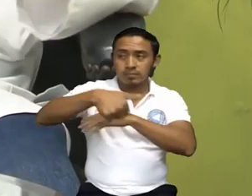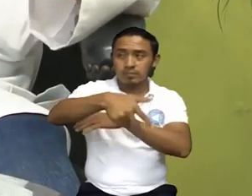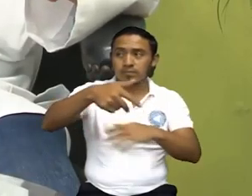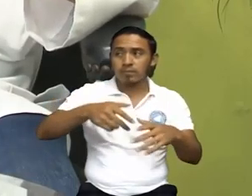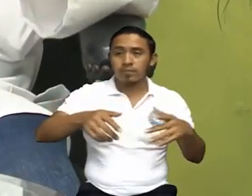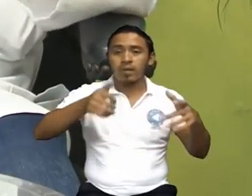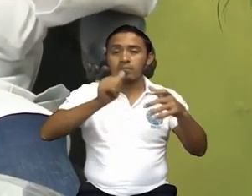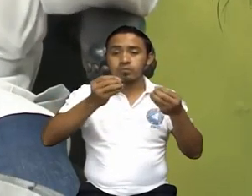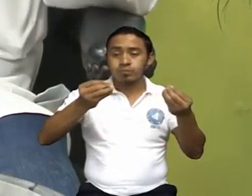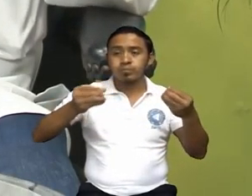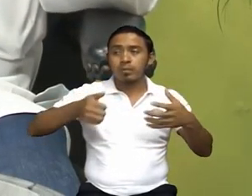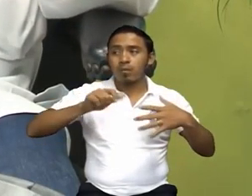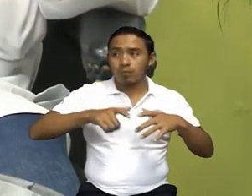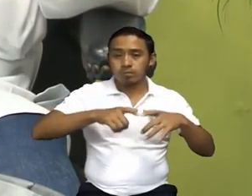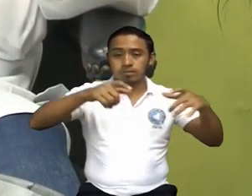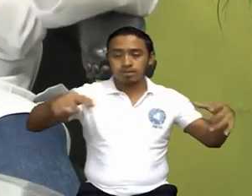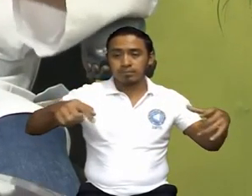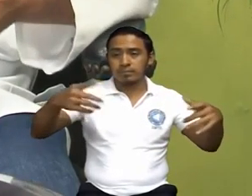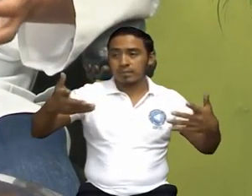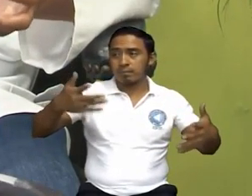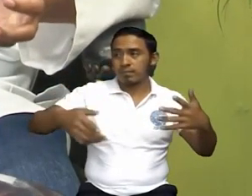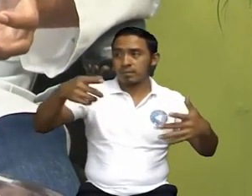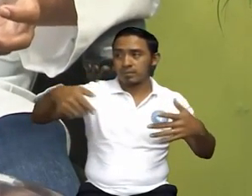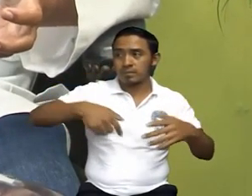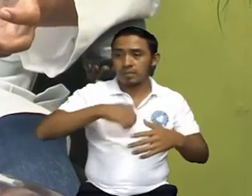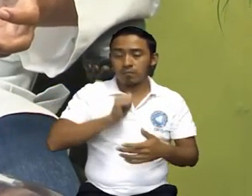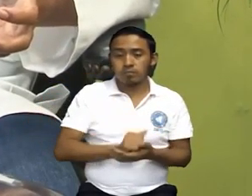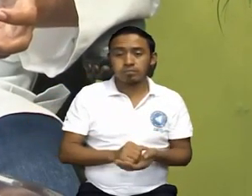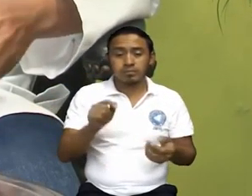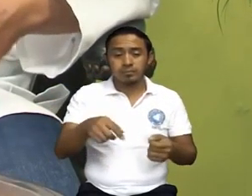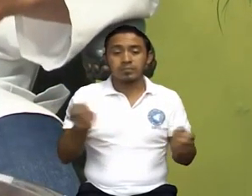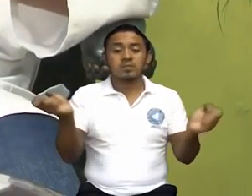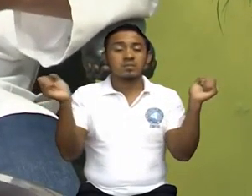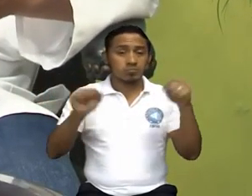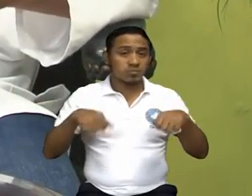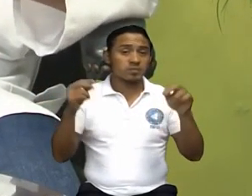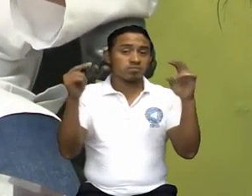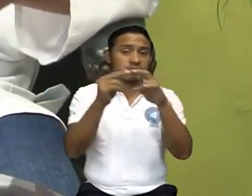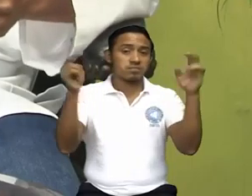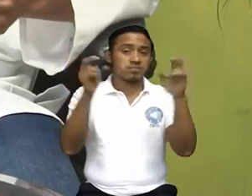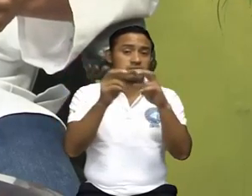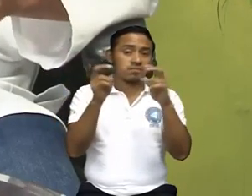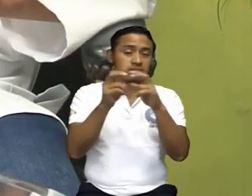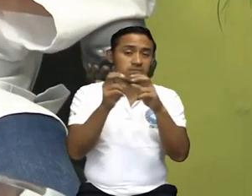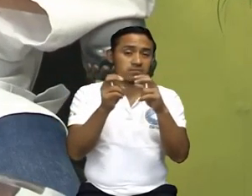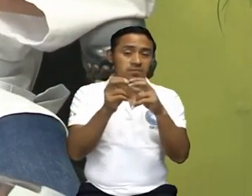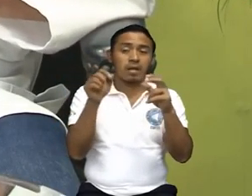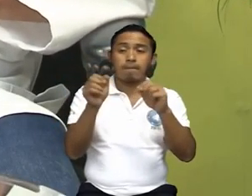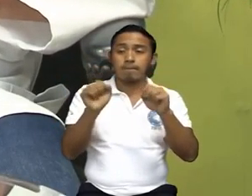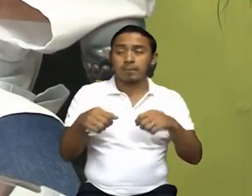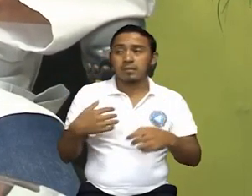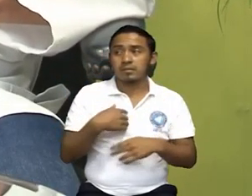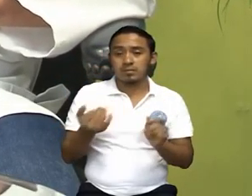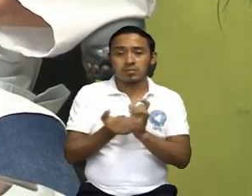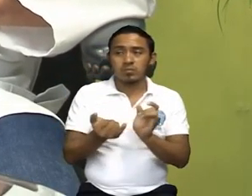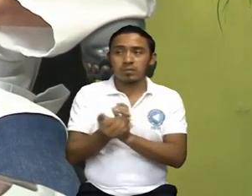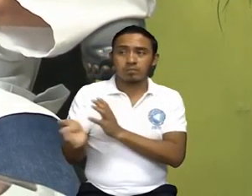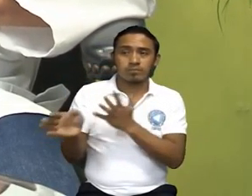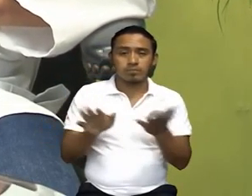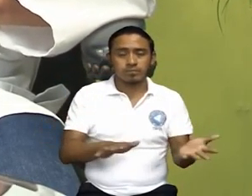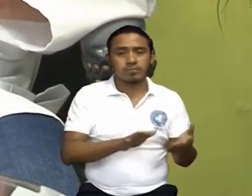está negado, porque puede haber un cable que cayó y eso puede estar energizado. Y ahí también puede ocasionar una muerte por electrocución. Claro, el